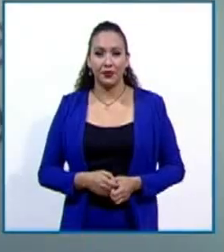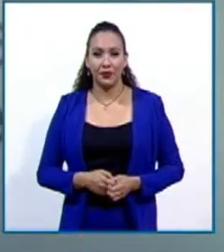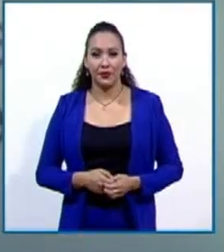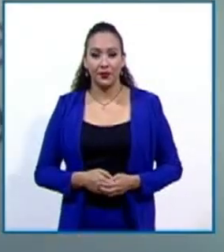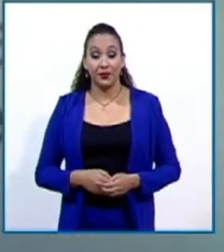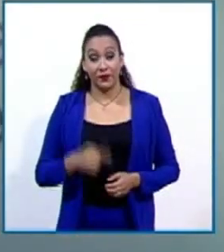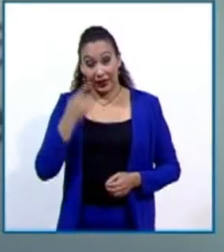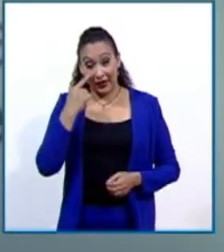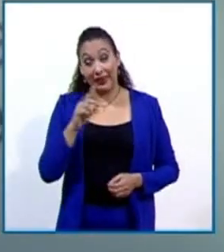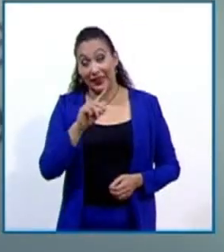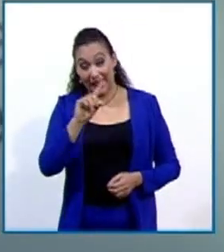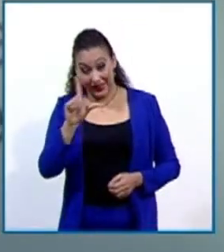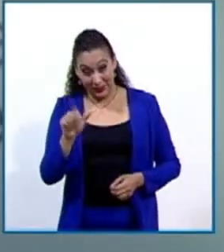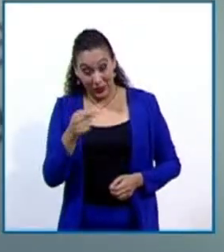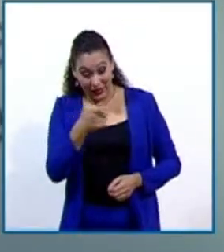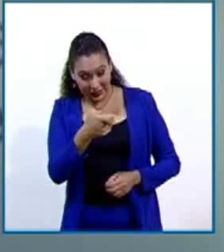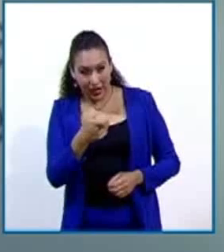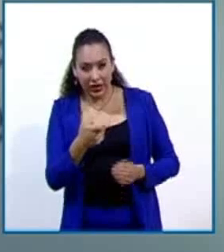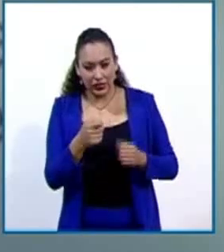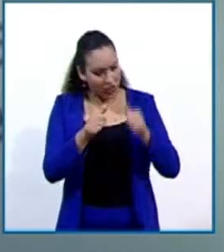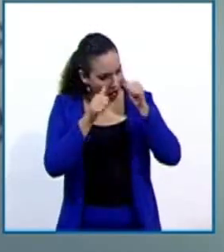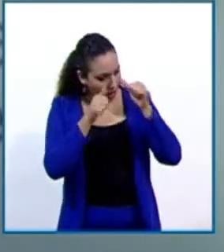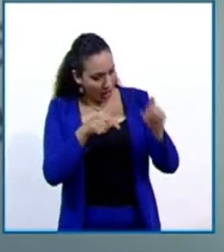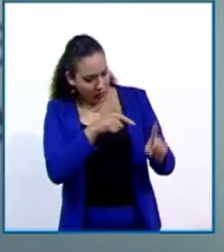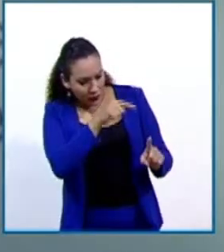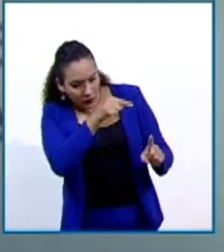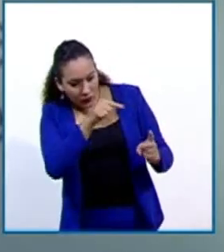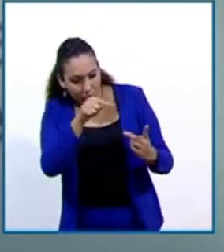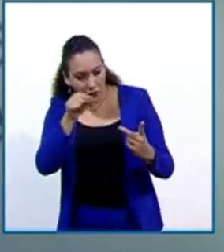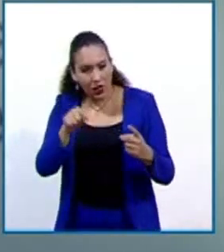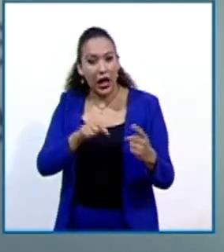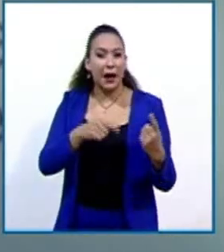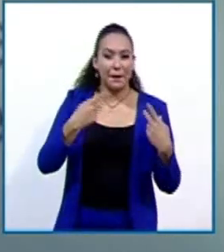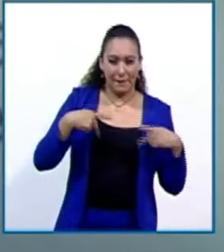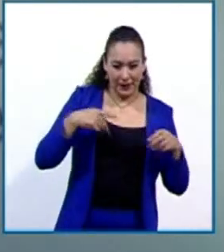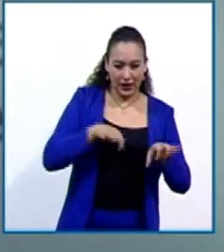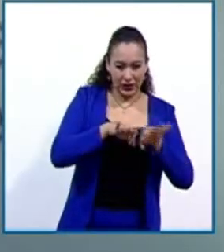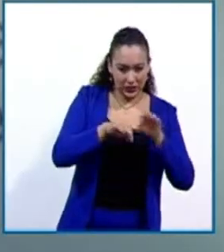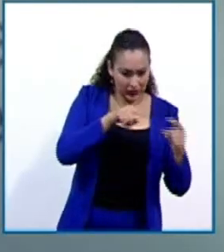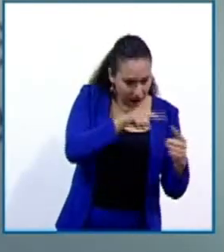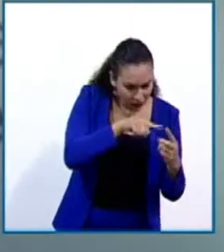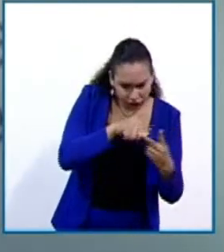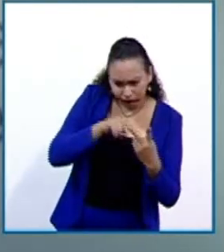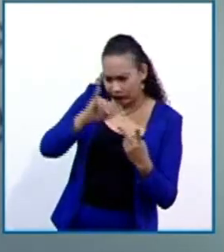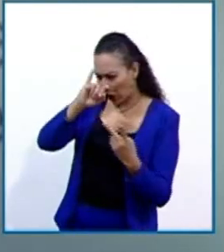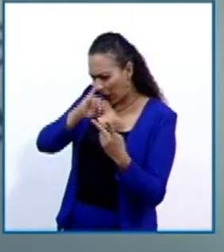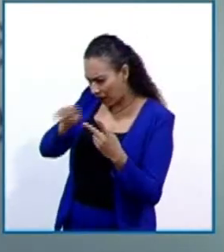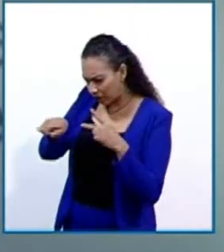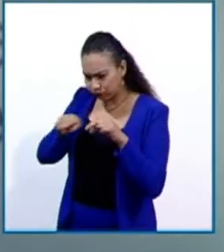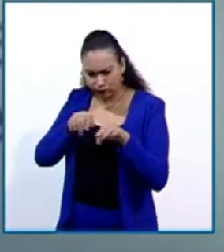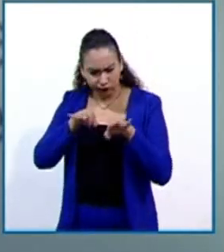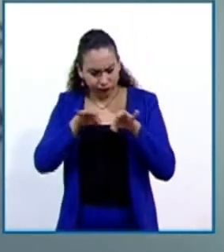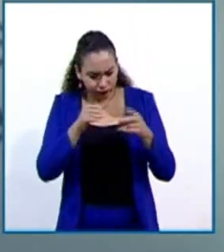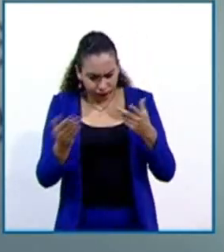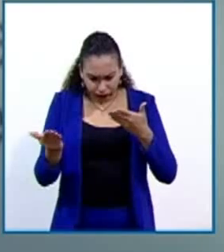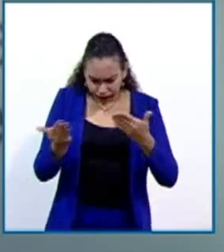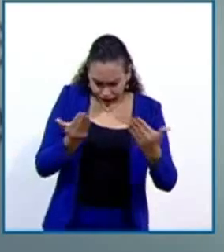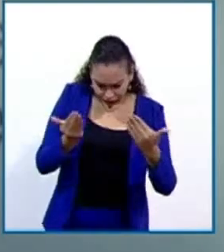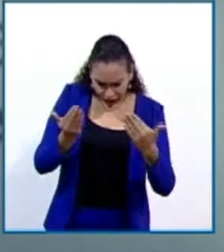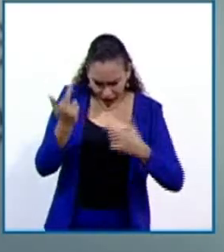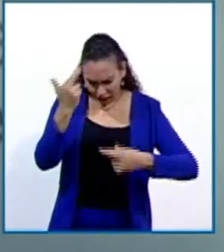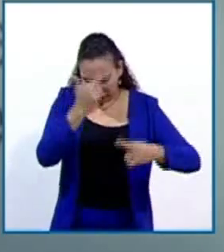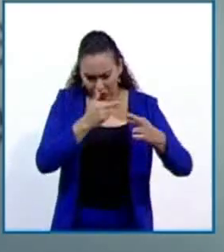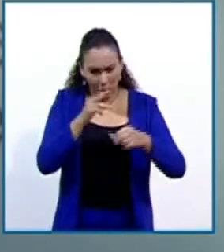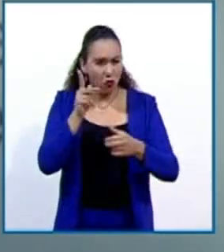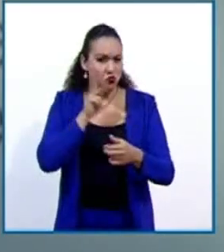Después de desarrollar todo el procedimiento, de escuchar a ambas partes y de valorar las pruebas que se ofrecieron, se dicta una sentencia en la que, además de